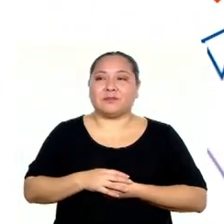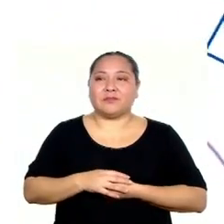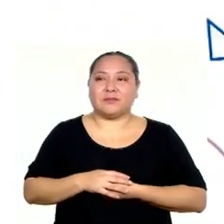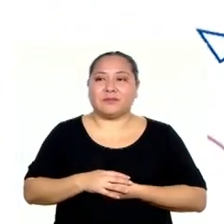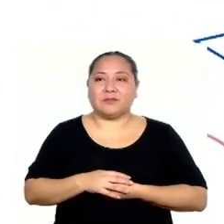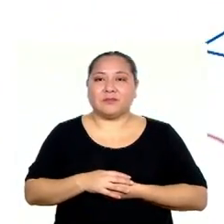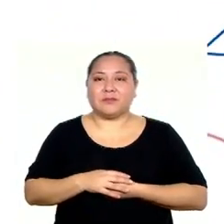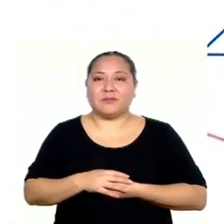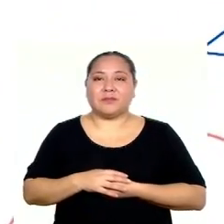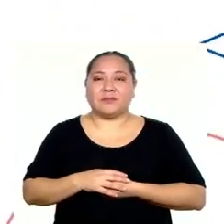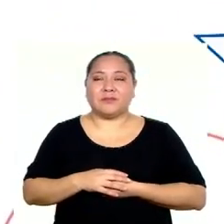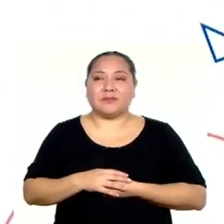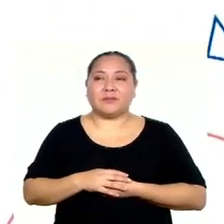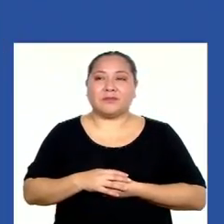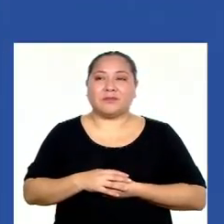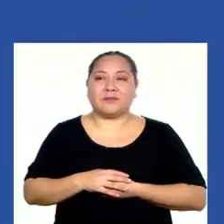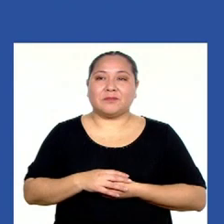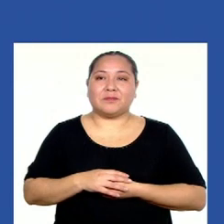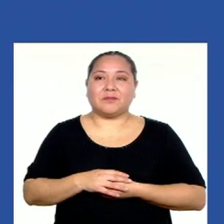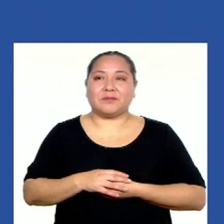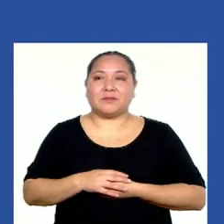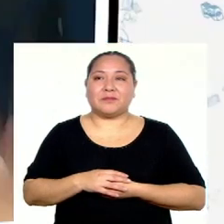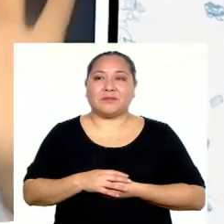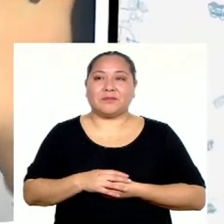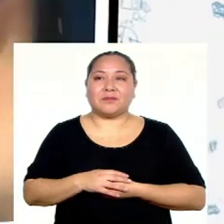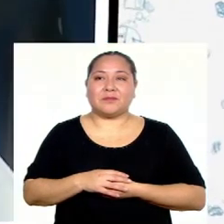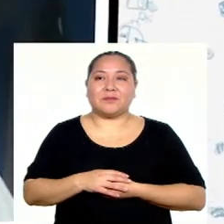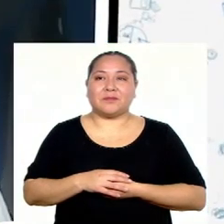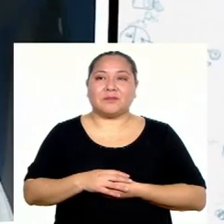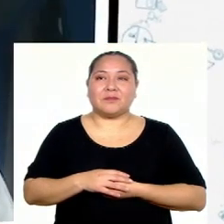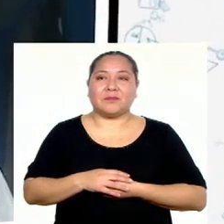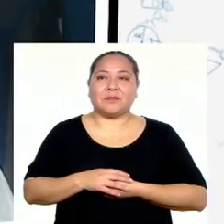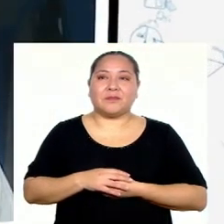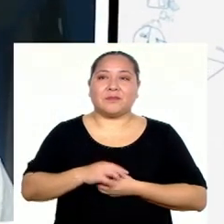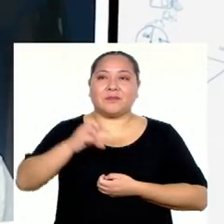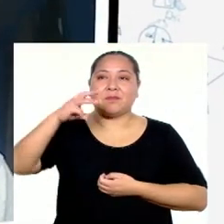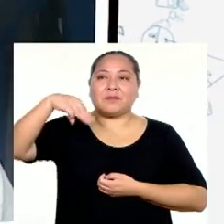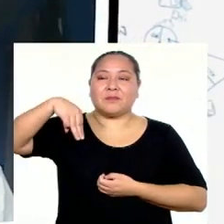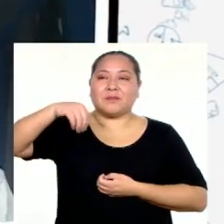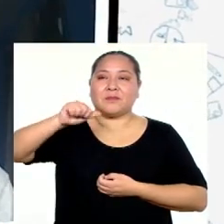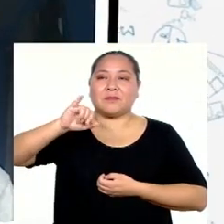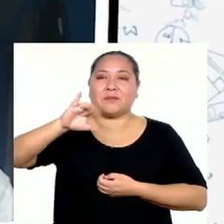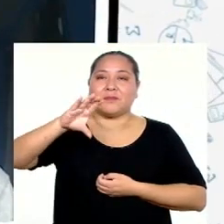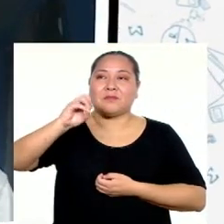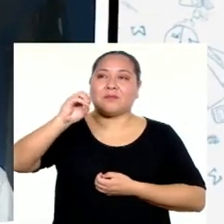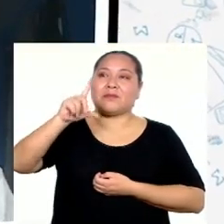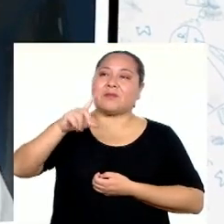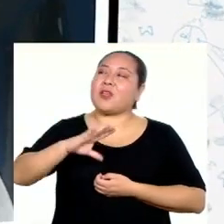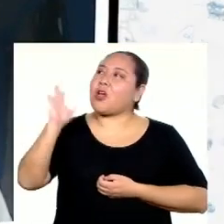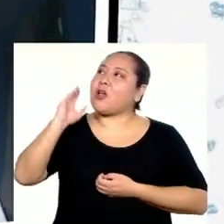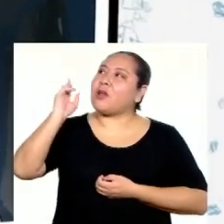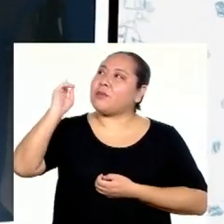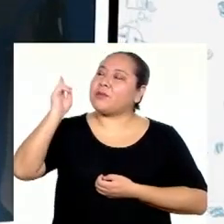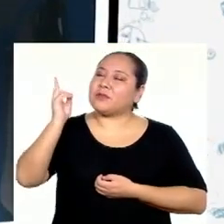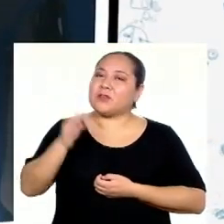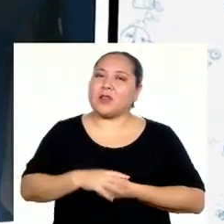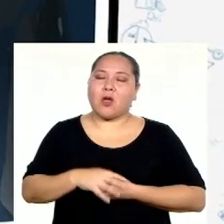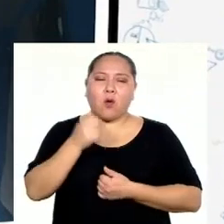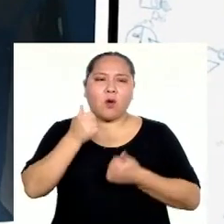Hola profesora, ¿En qué ocasiones de la vida